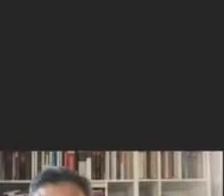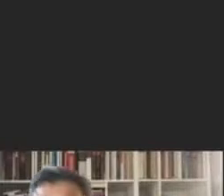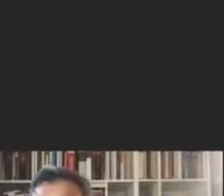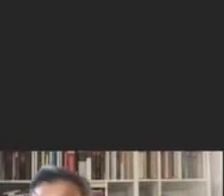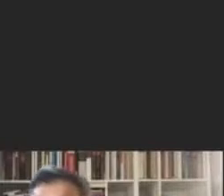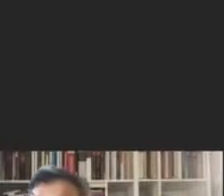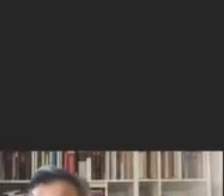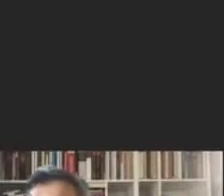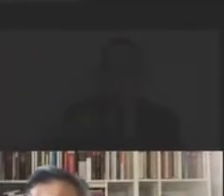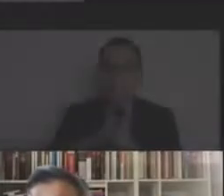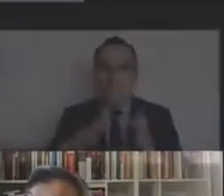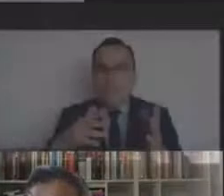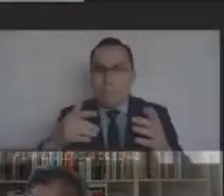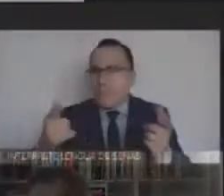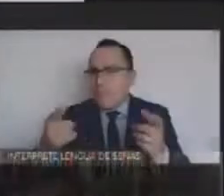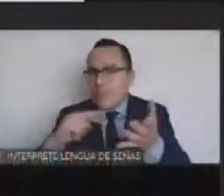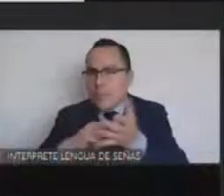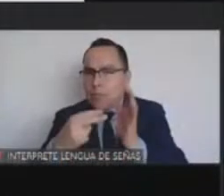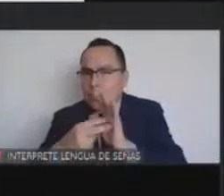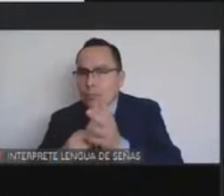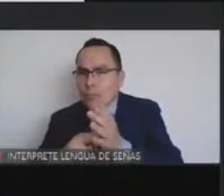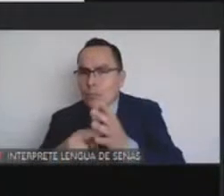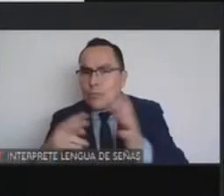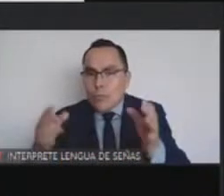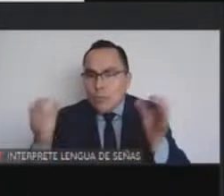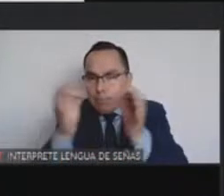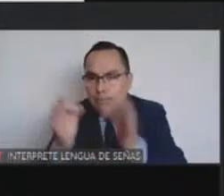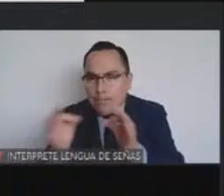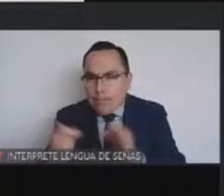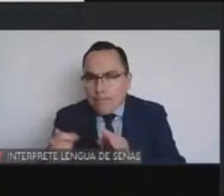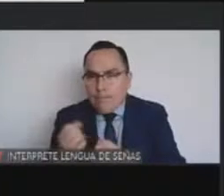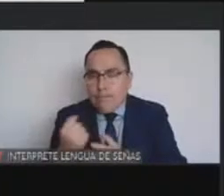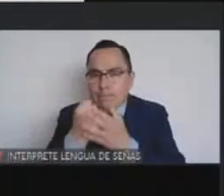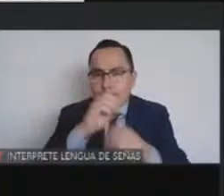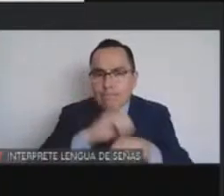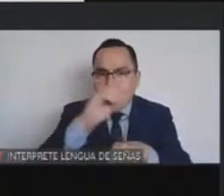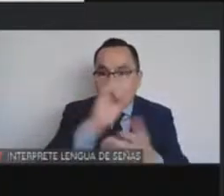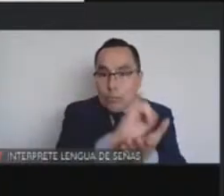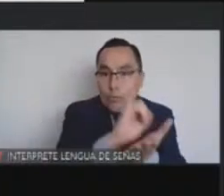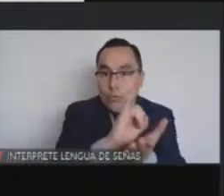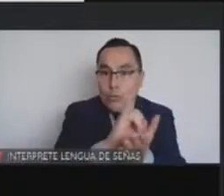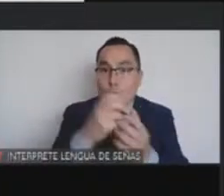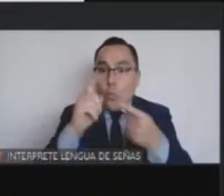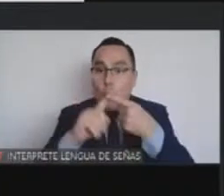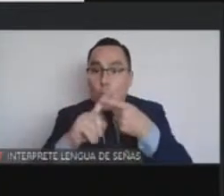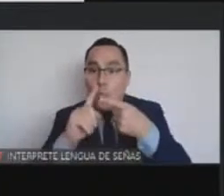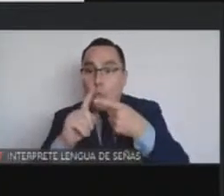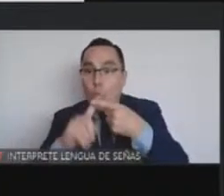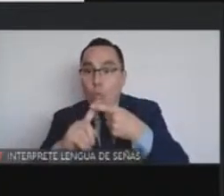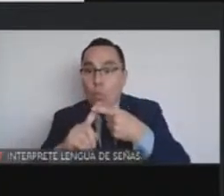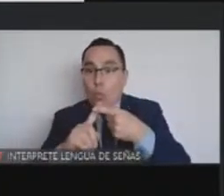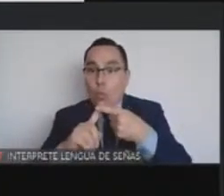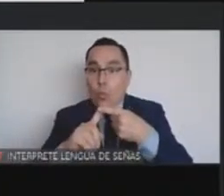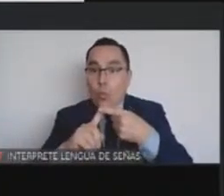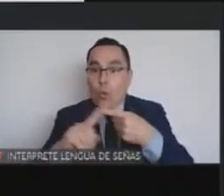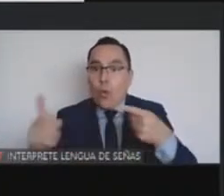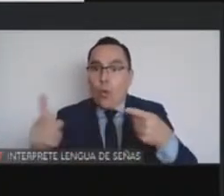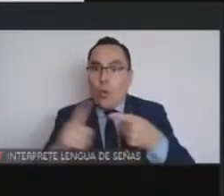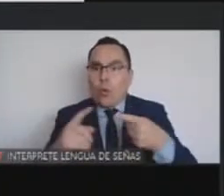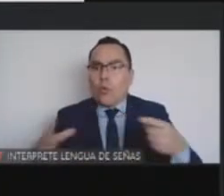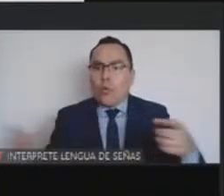asociados al problema de diseño institucional y que uno debiera advertir? El primero, que tiene que ver con los factores de cómo se intersectan,